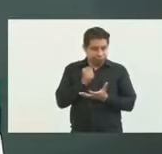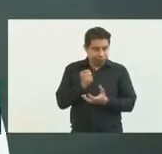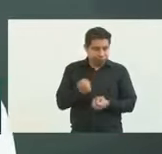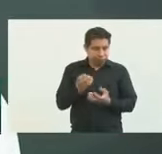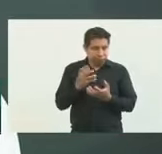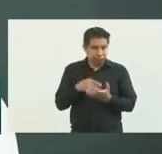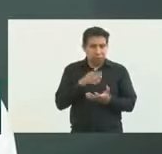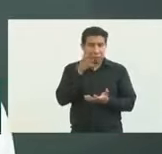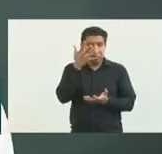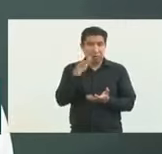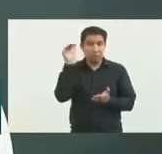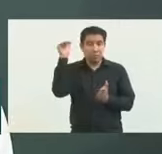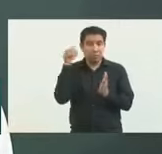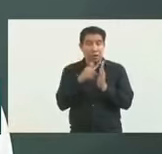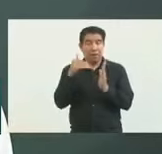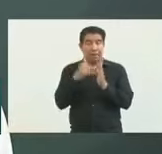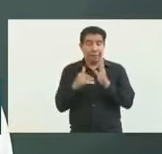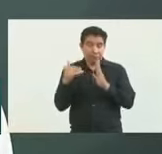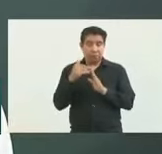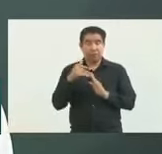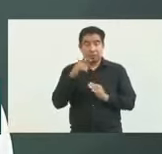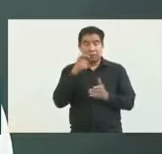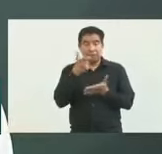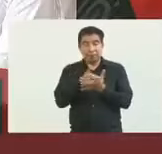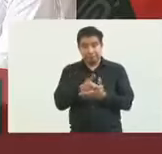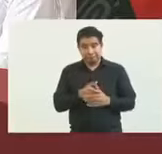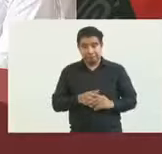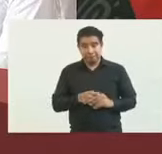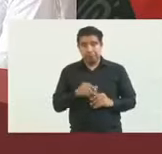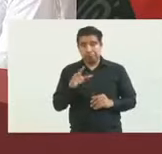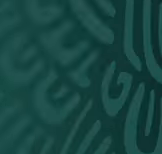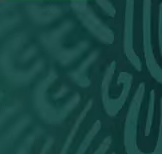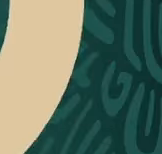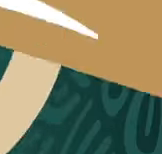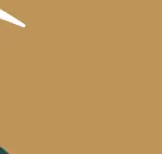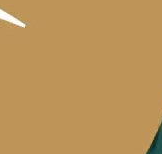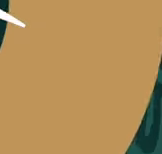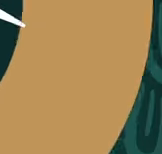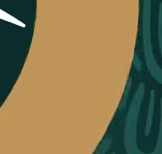de alrededor de 10 mil millones de pesos para Tabasco.